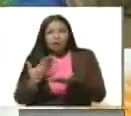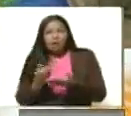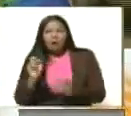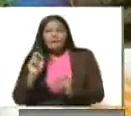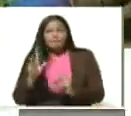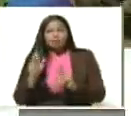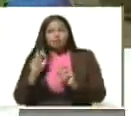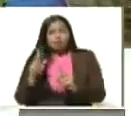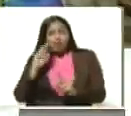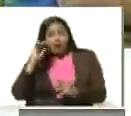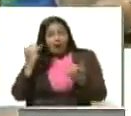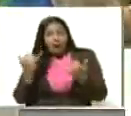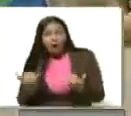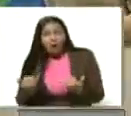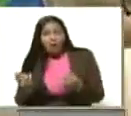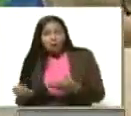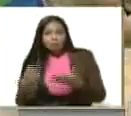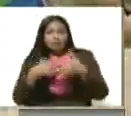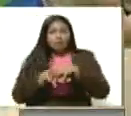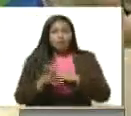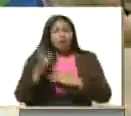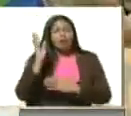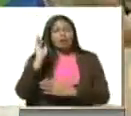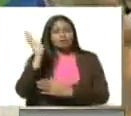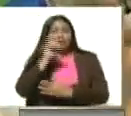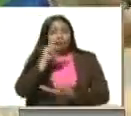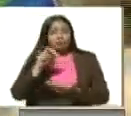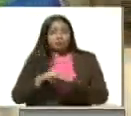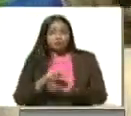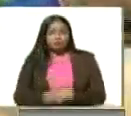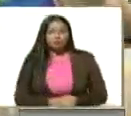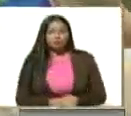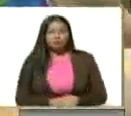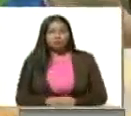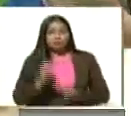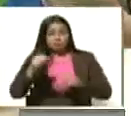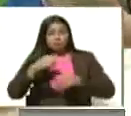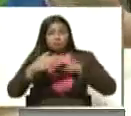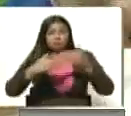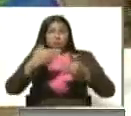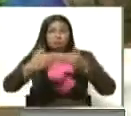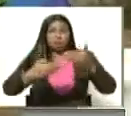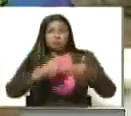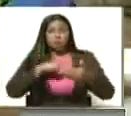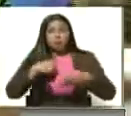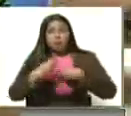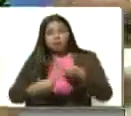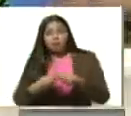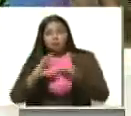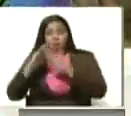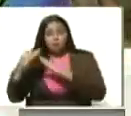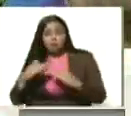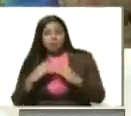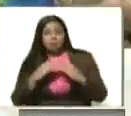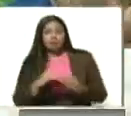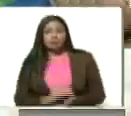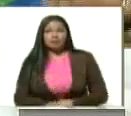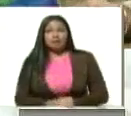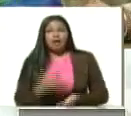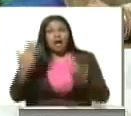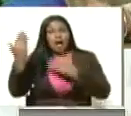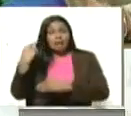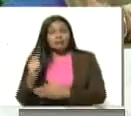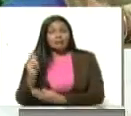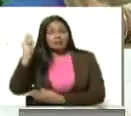estar hoy en día dentro de la Asamblea Nacional. Esos son avances. El que anteriormente haya estado una